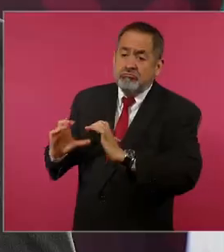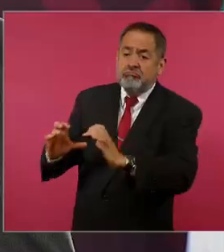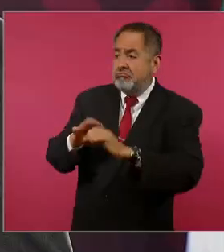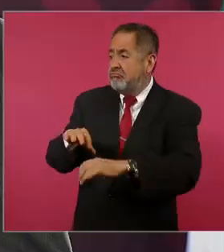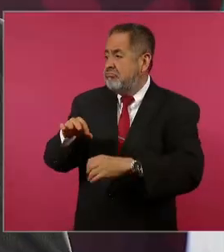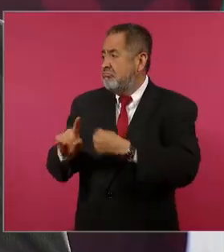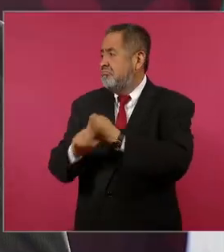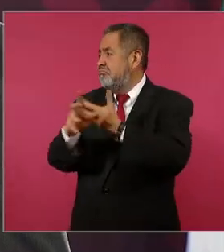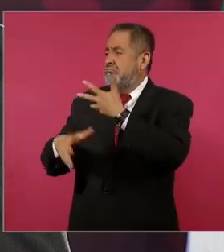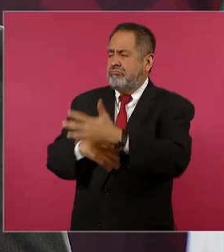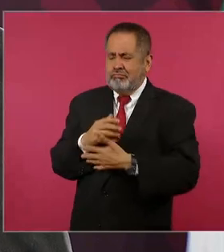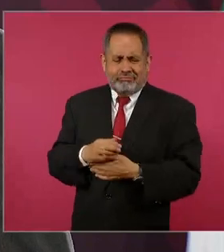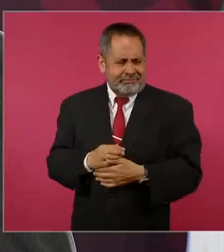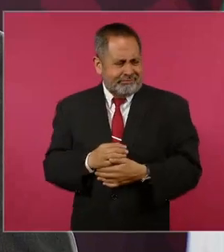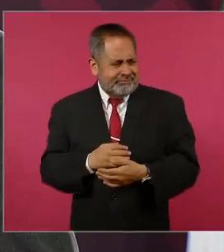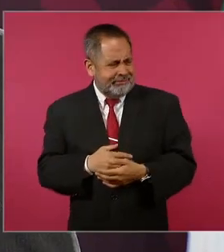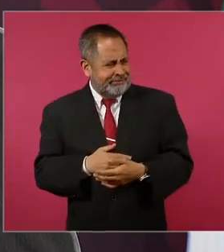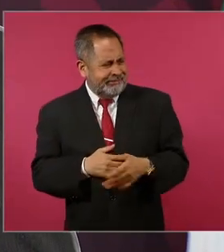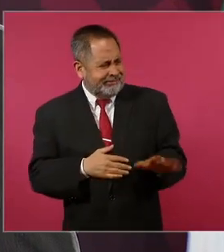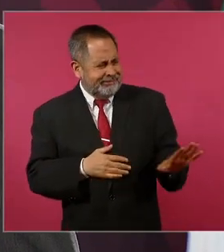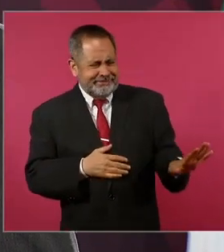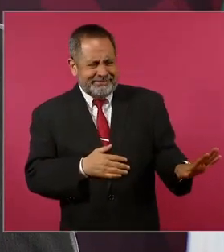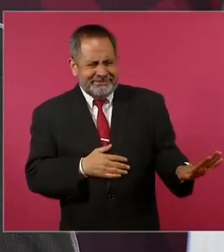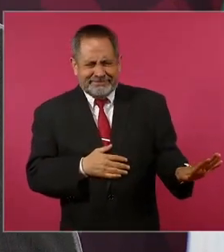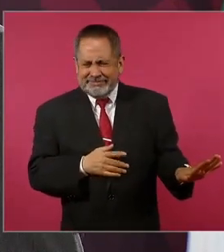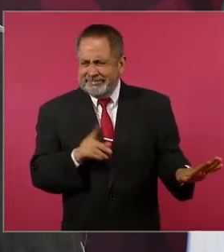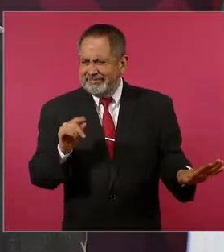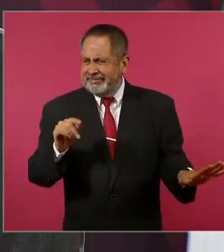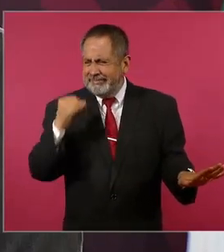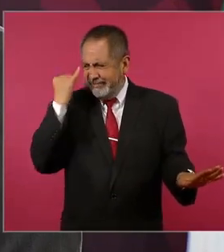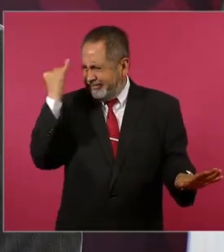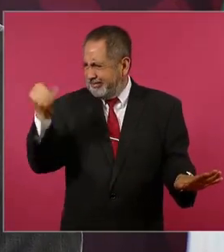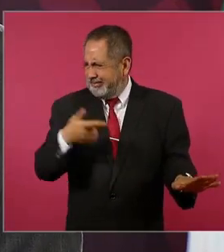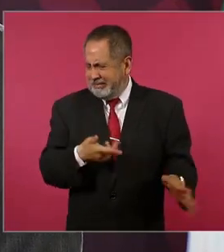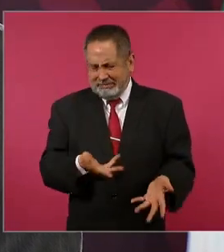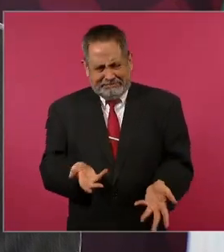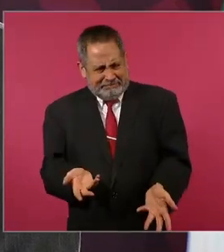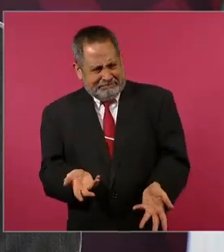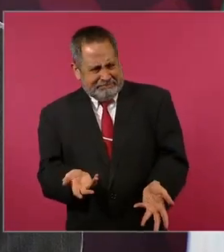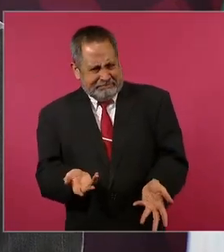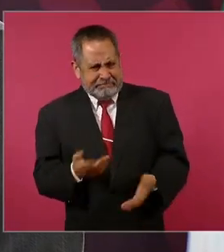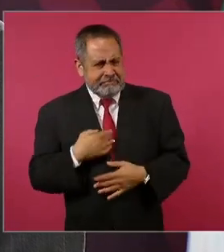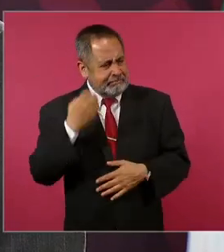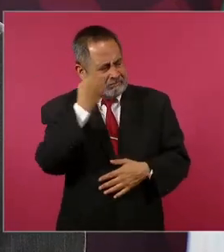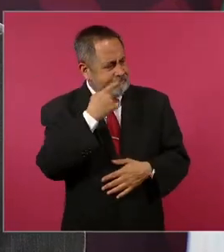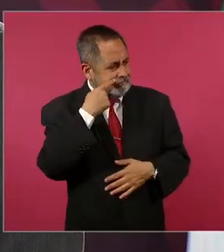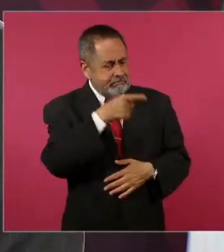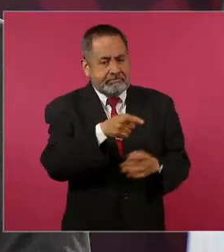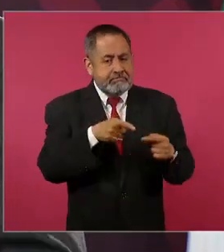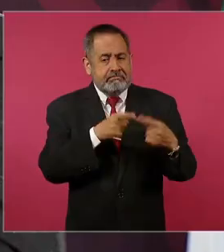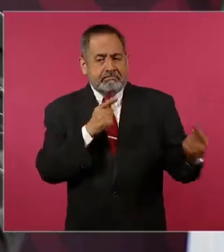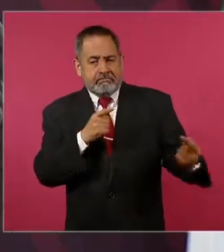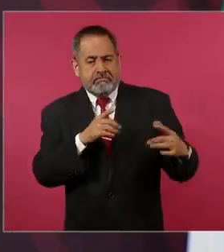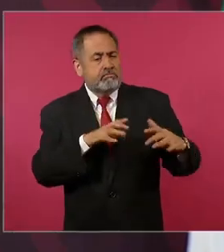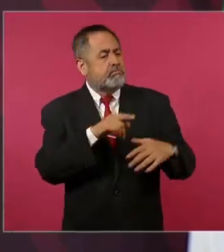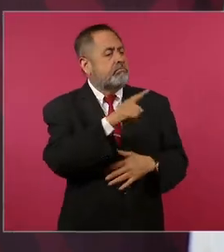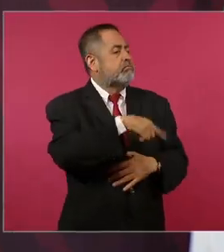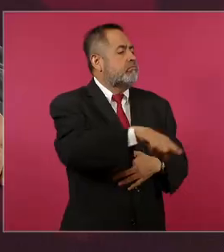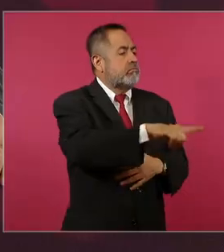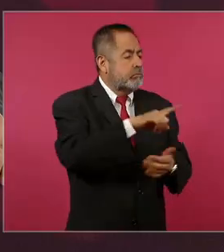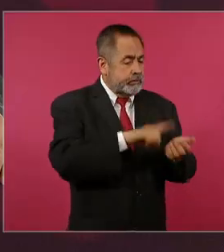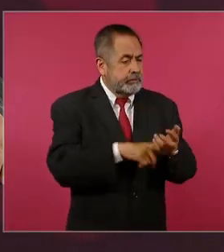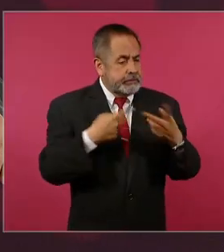Una de las cosas que hay que revisar también, lo digo con todo respeto a los opositores y a todos los